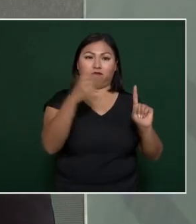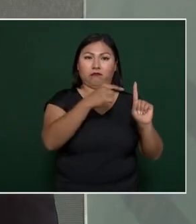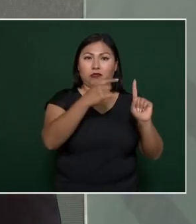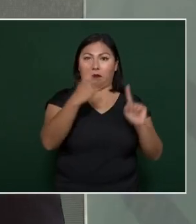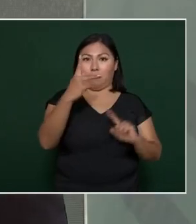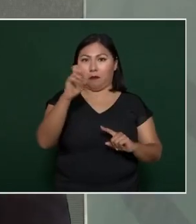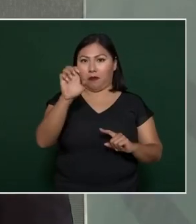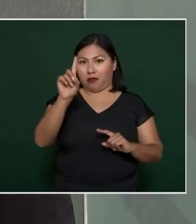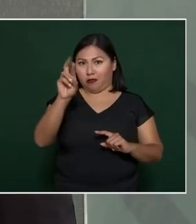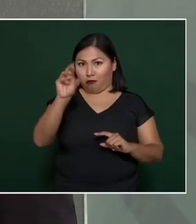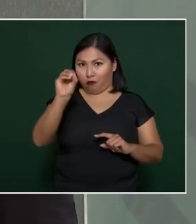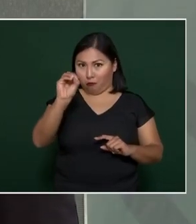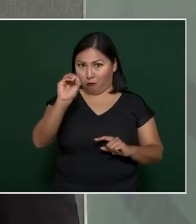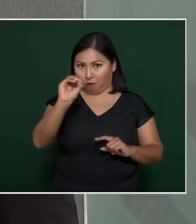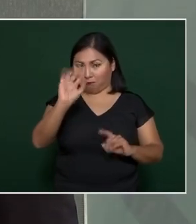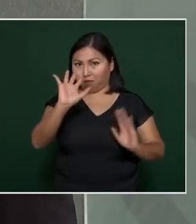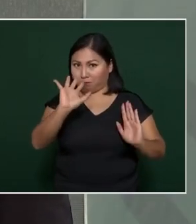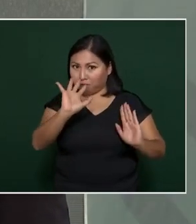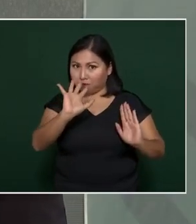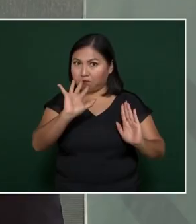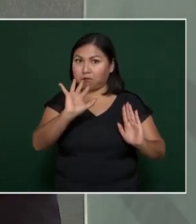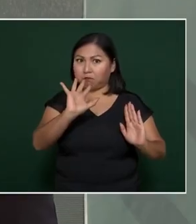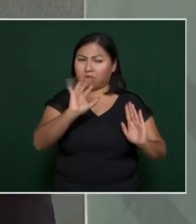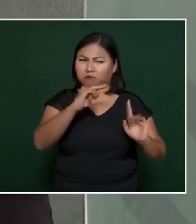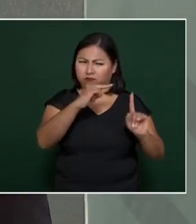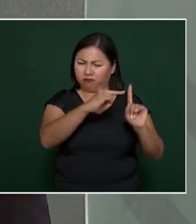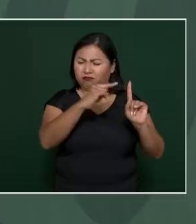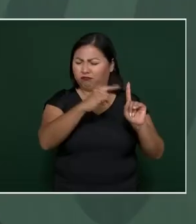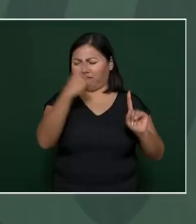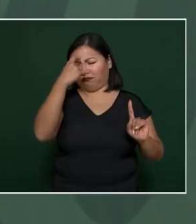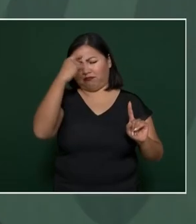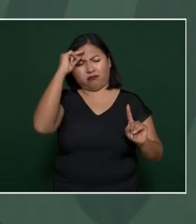un agente seria Pedro